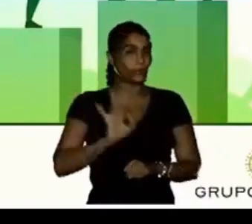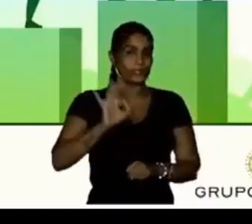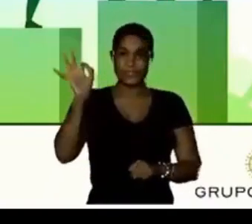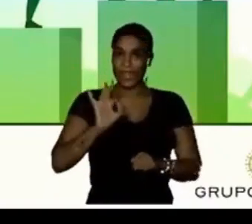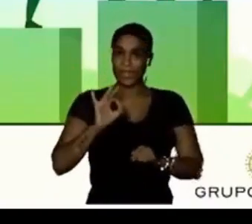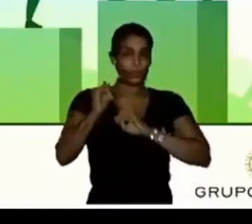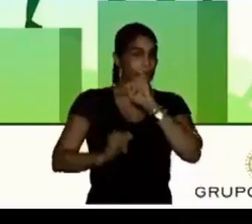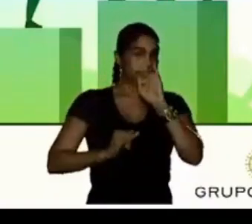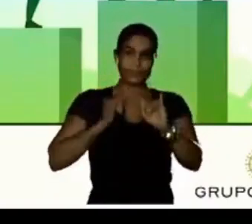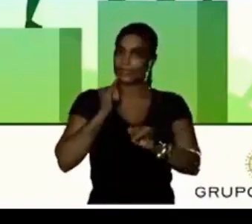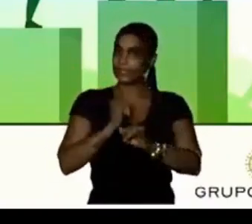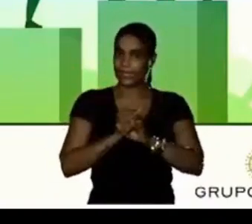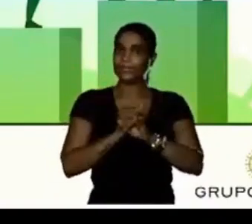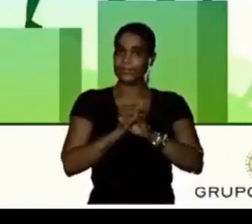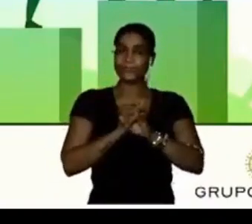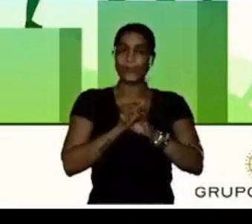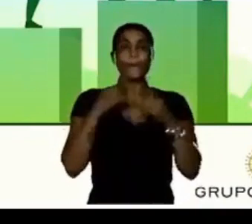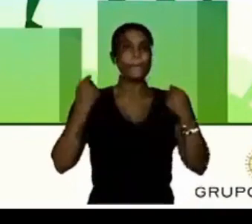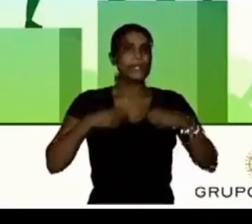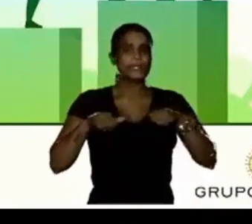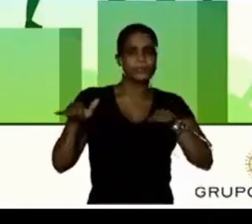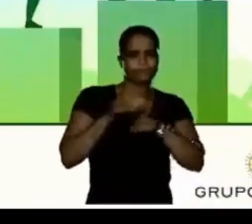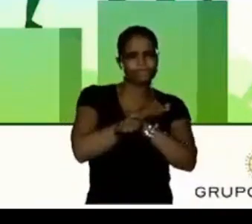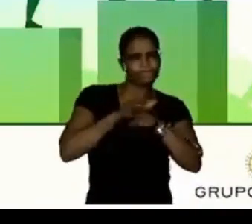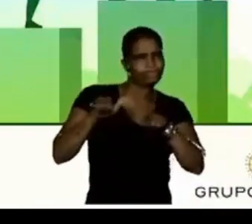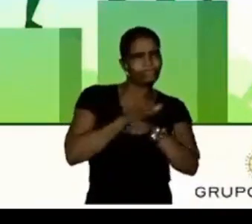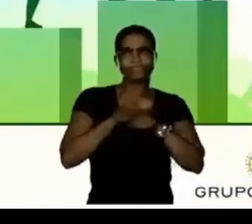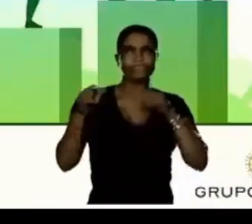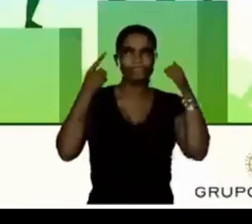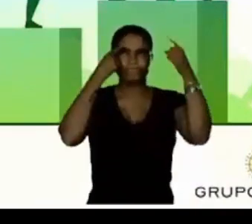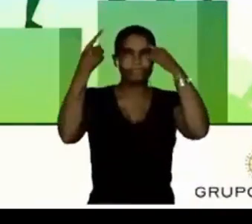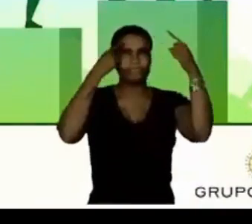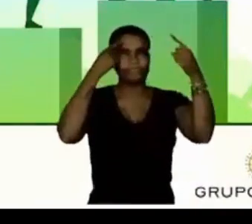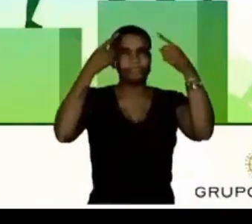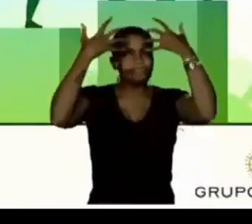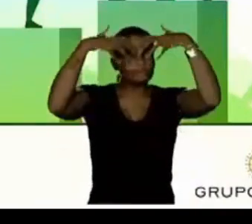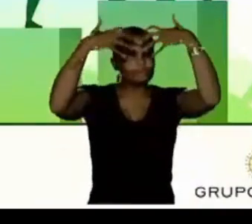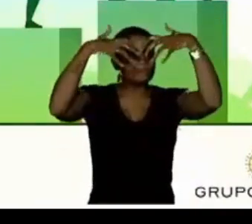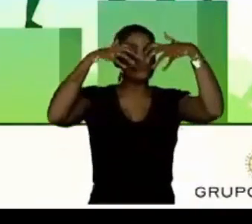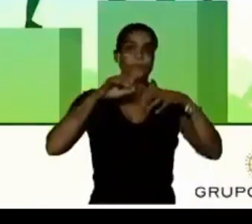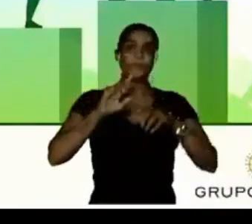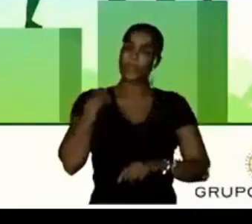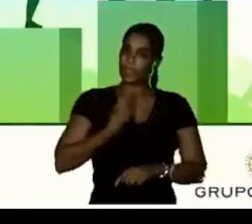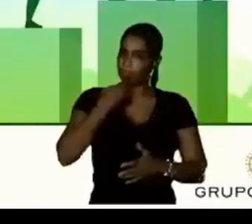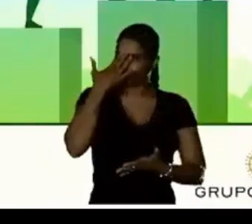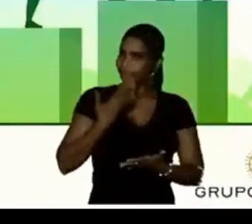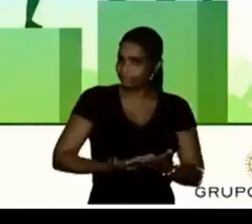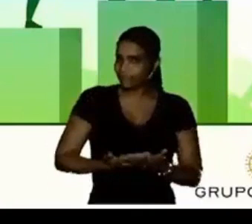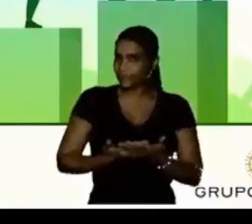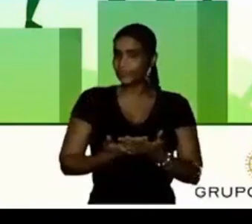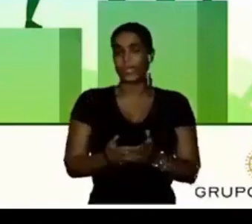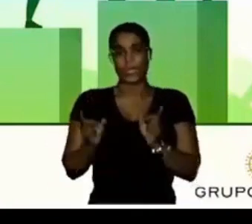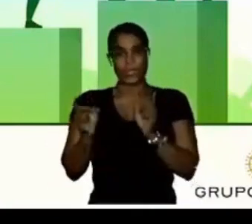digital. Nosotros tuvimos, como les dije, tuvimos que reinventarnos, y nos reinventamos porque nosotros creemos